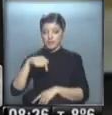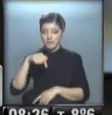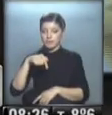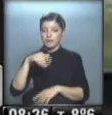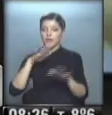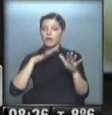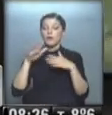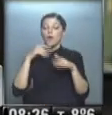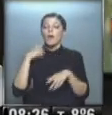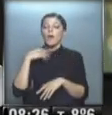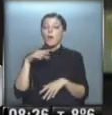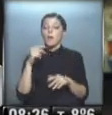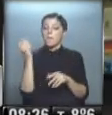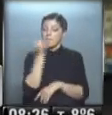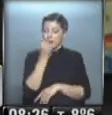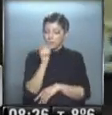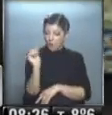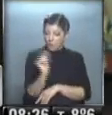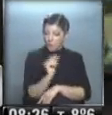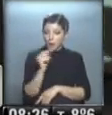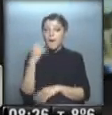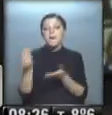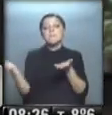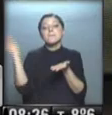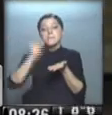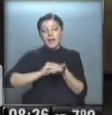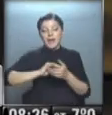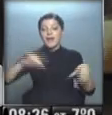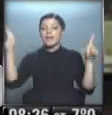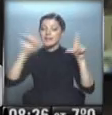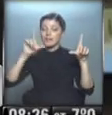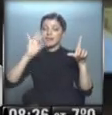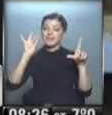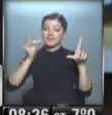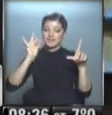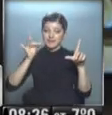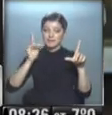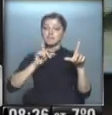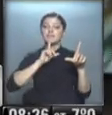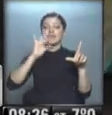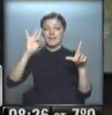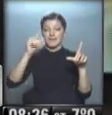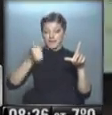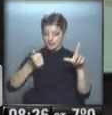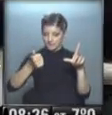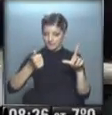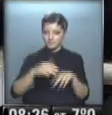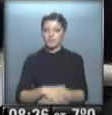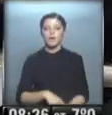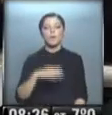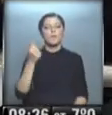de velocidad baja, más toda la distribución de la televisión digital, la TDA. Porque ARSAT se ocupa solo